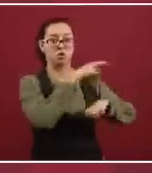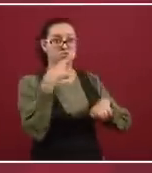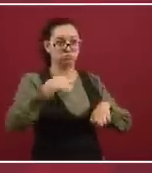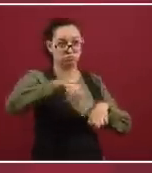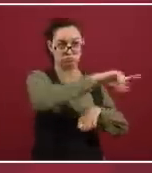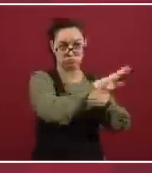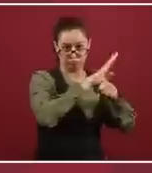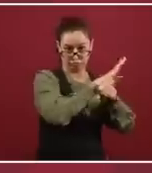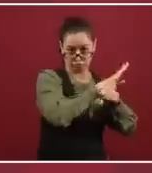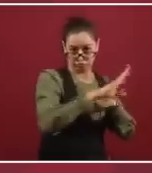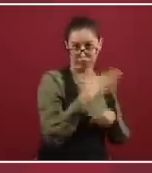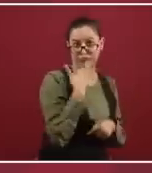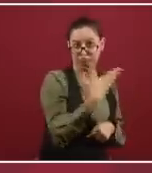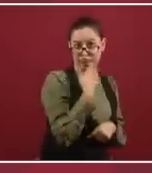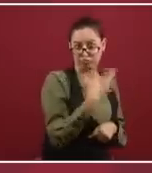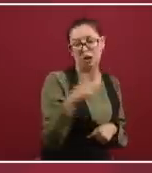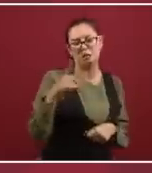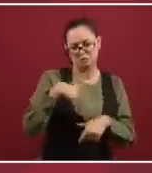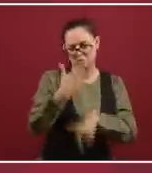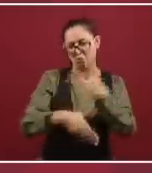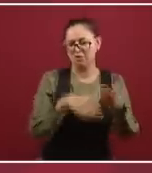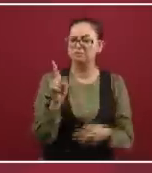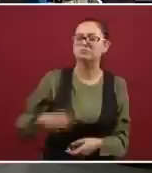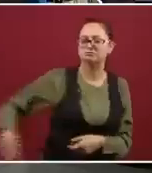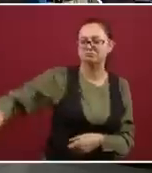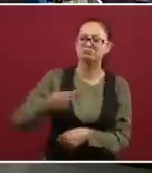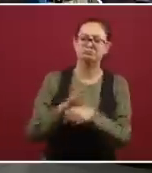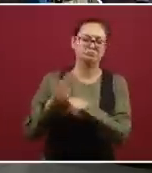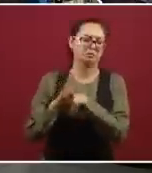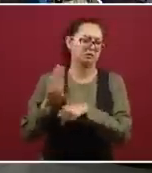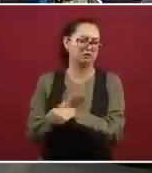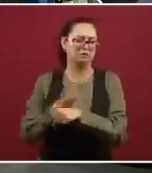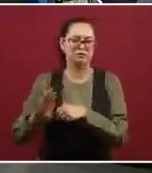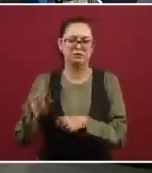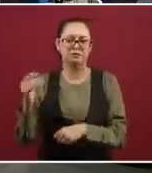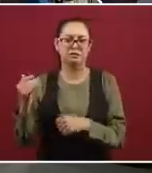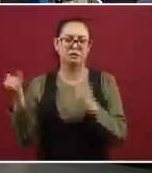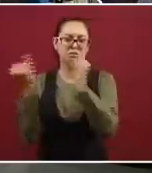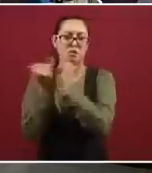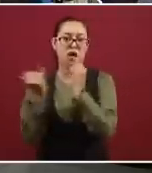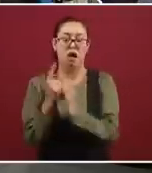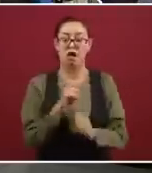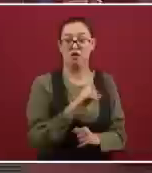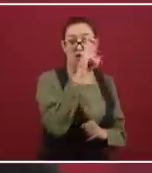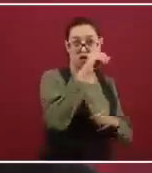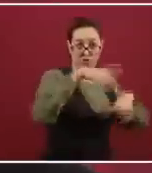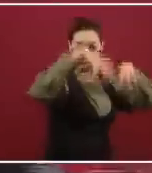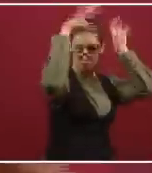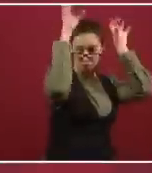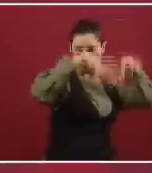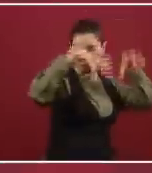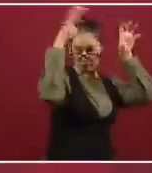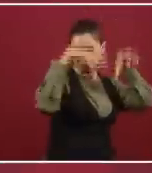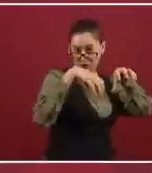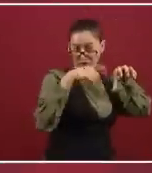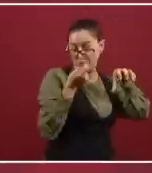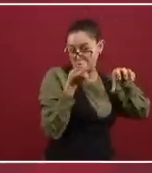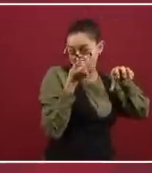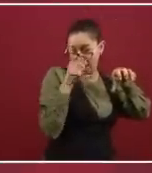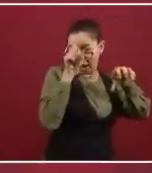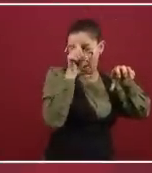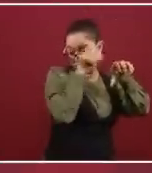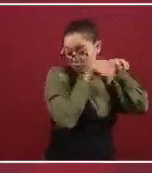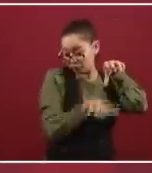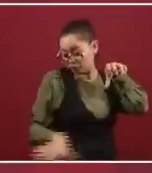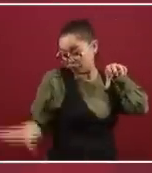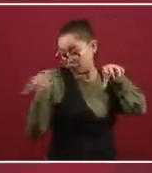iba a ir bien a los de abajo. Si llovía fuerte arriba, goteaba abajo.